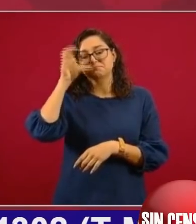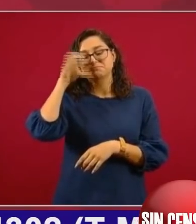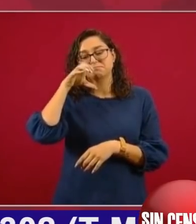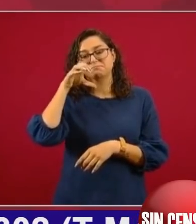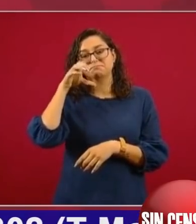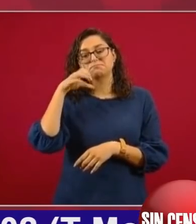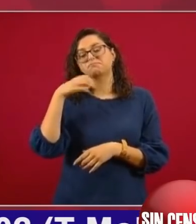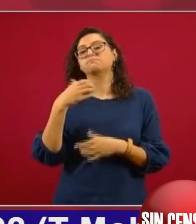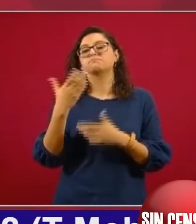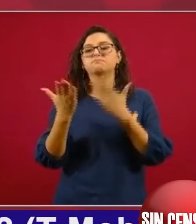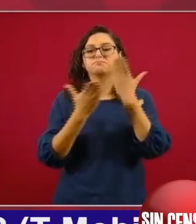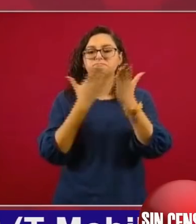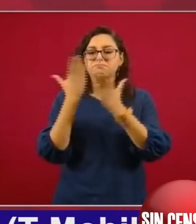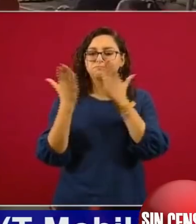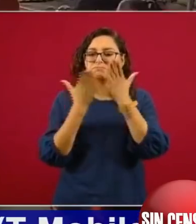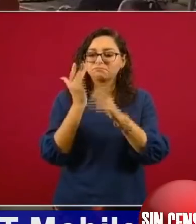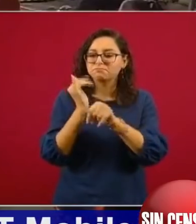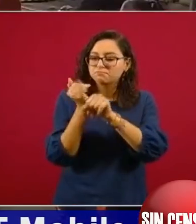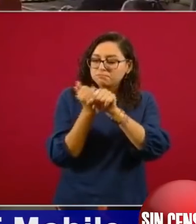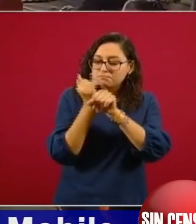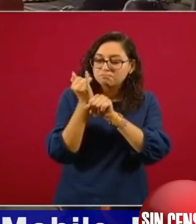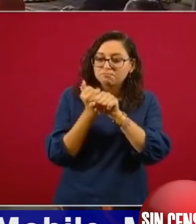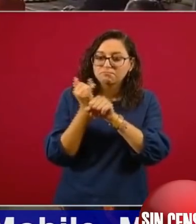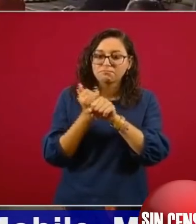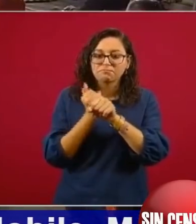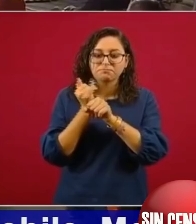que están estudiando sobre